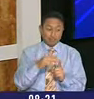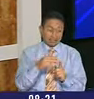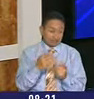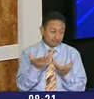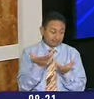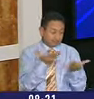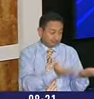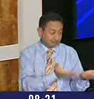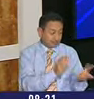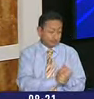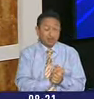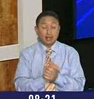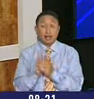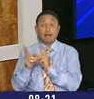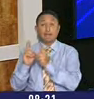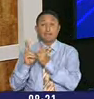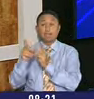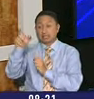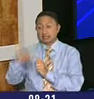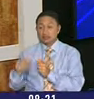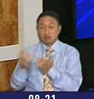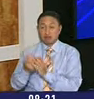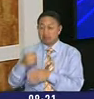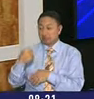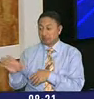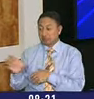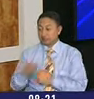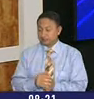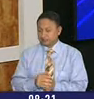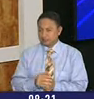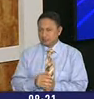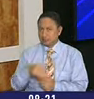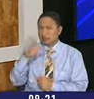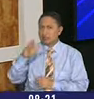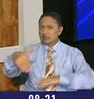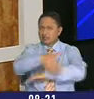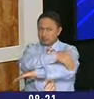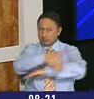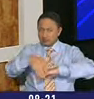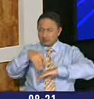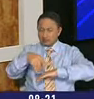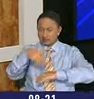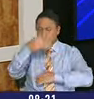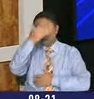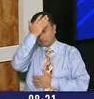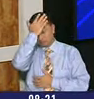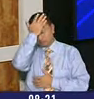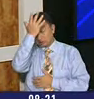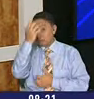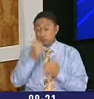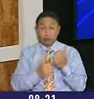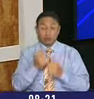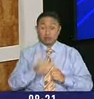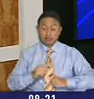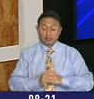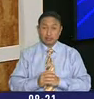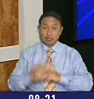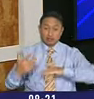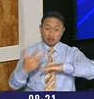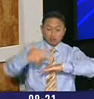atendidos, vecinos que botan la basura, pero sobre todo vías que realmente son un dolor de cabeza. Hay